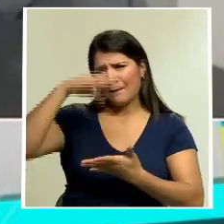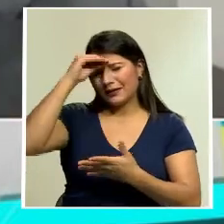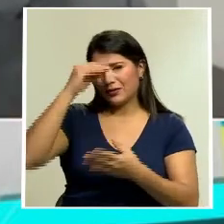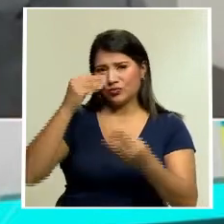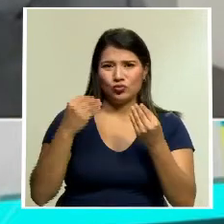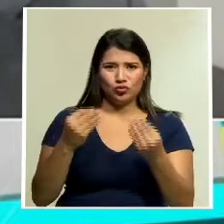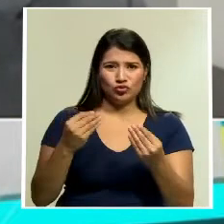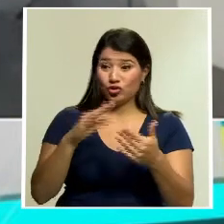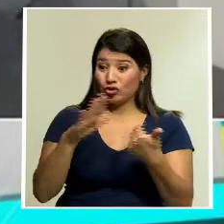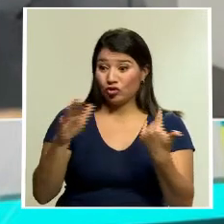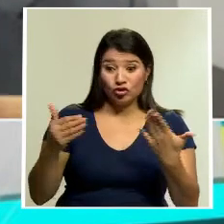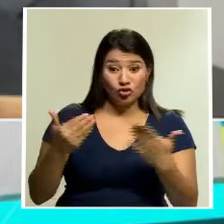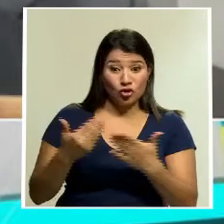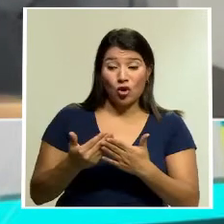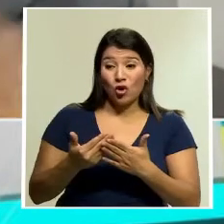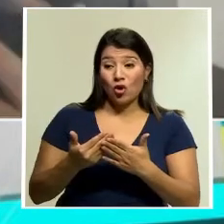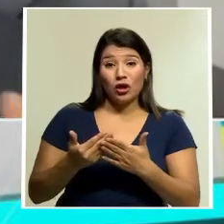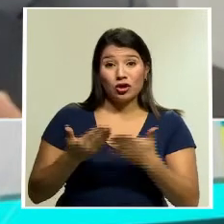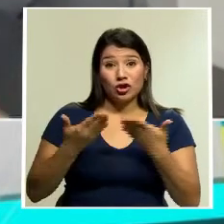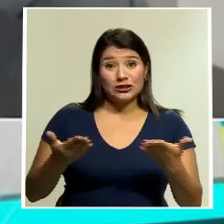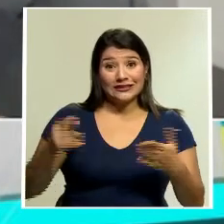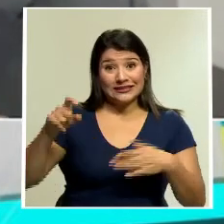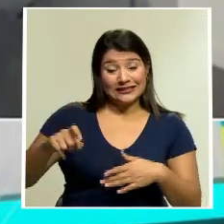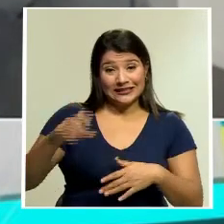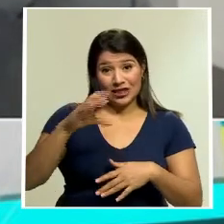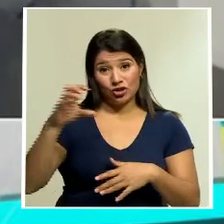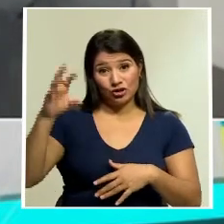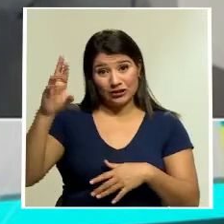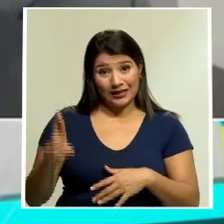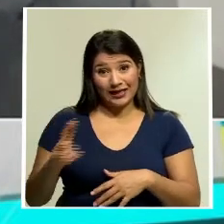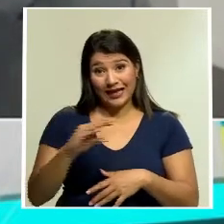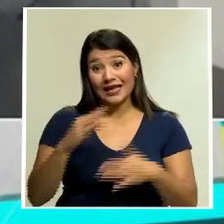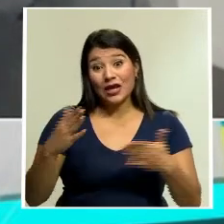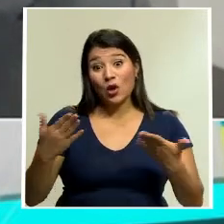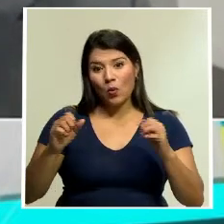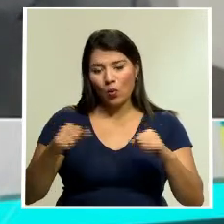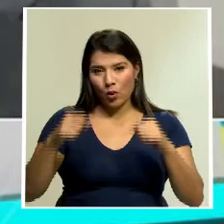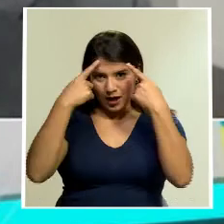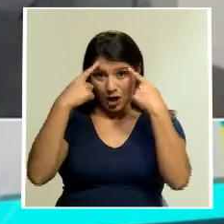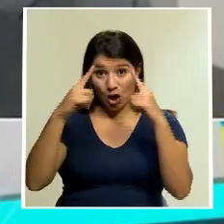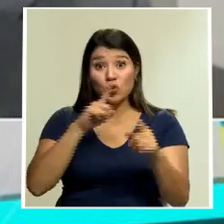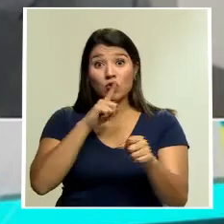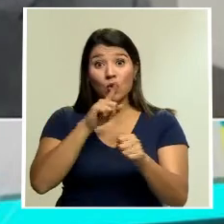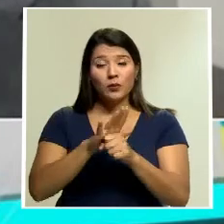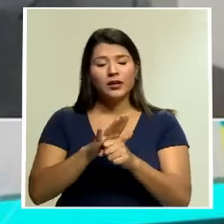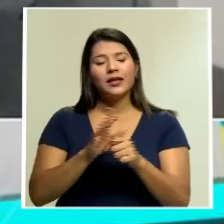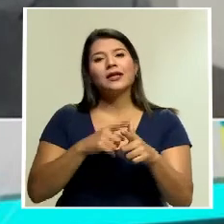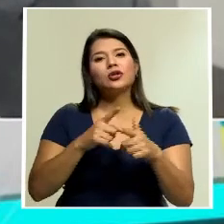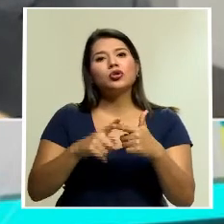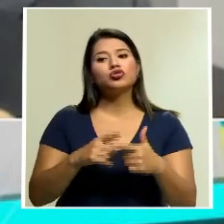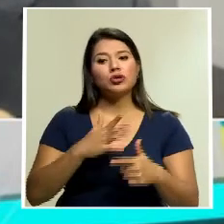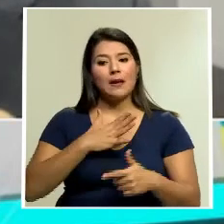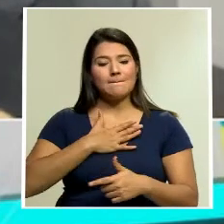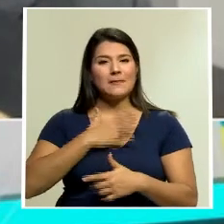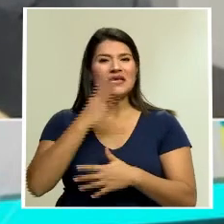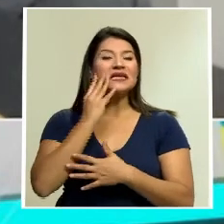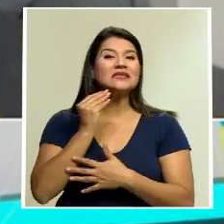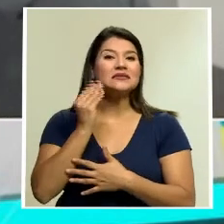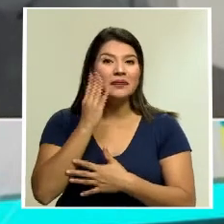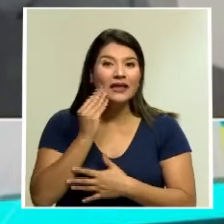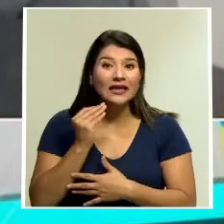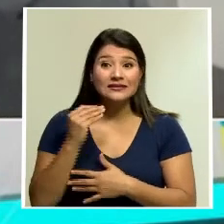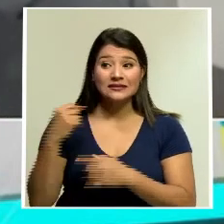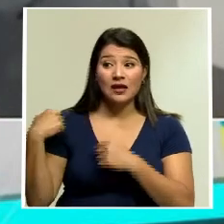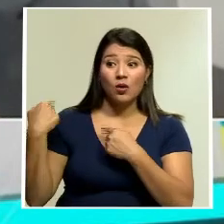que el país requiere y cómo poder lograr, materializarlo. Así que yo divido mi experiencia en